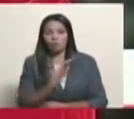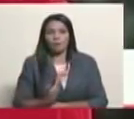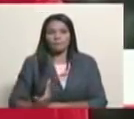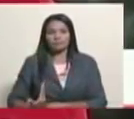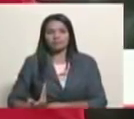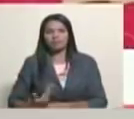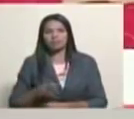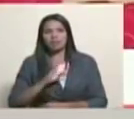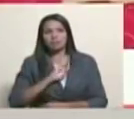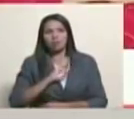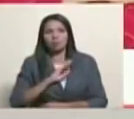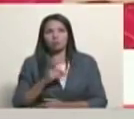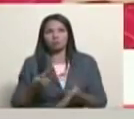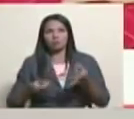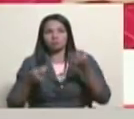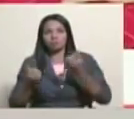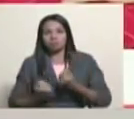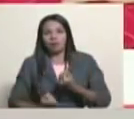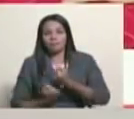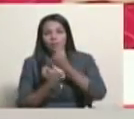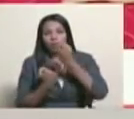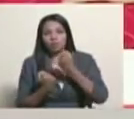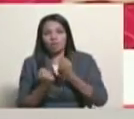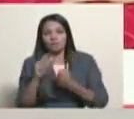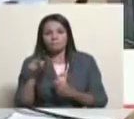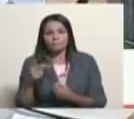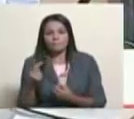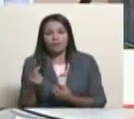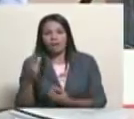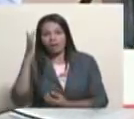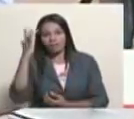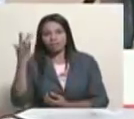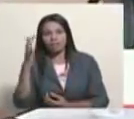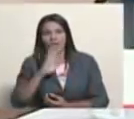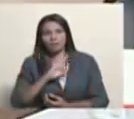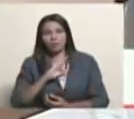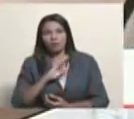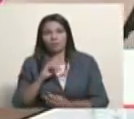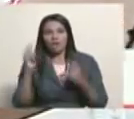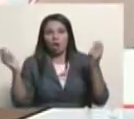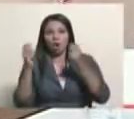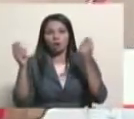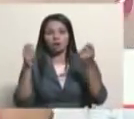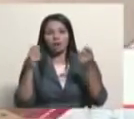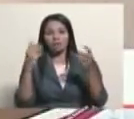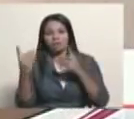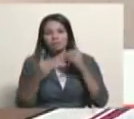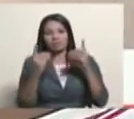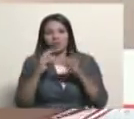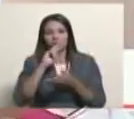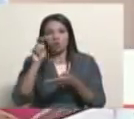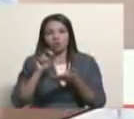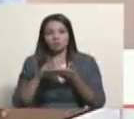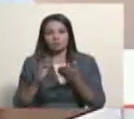partido, como un aporte fundamental para la idea del diálogo, de la gran jornada de diálogo nacional.